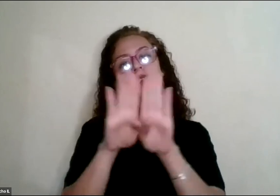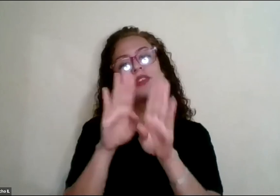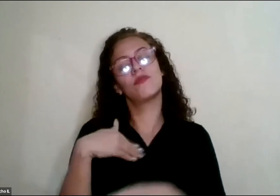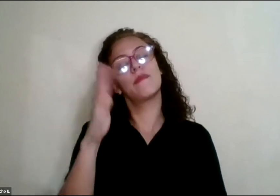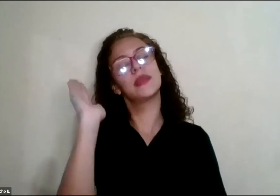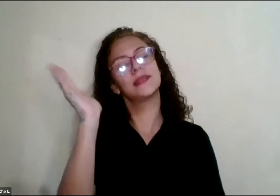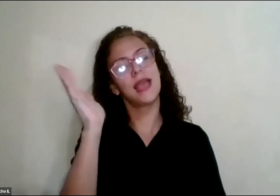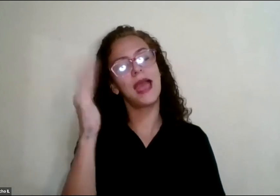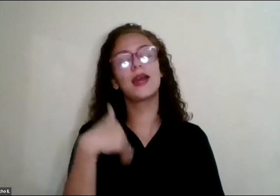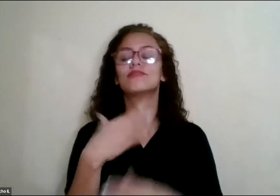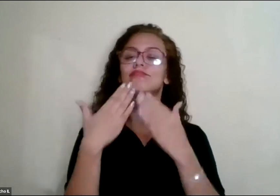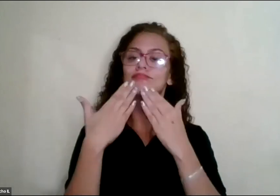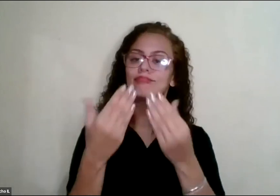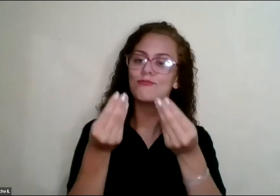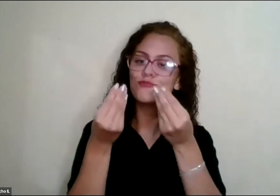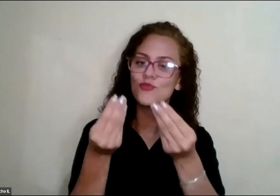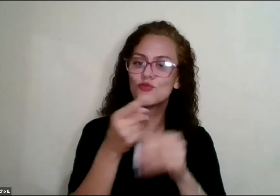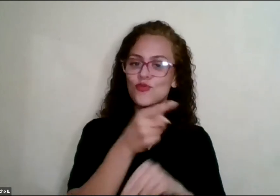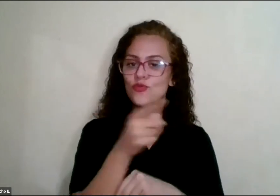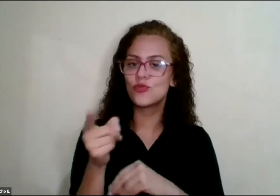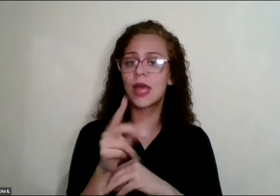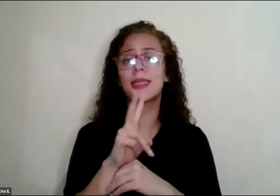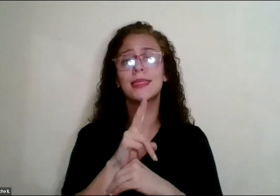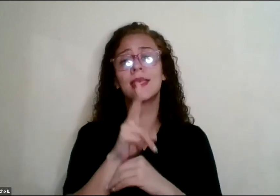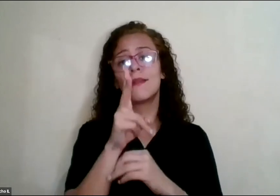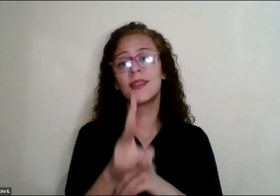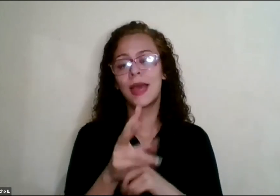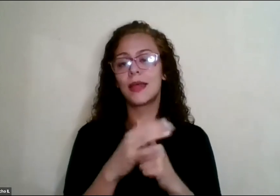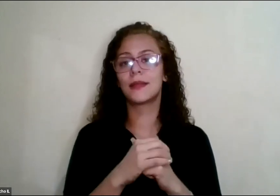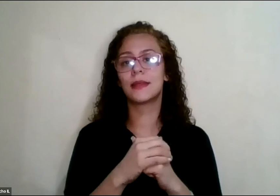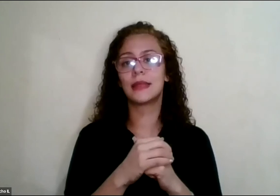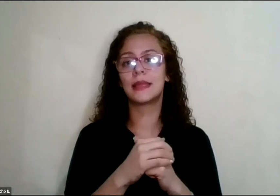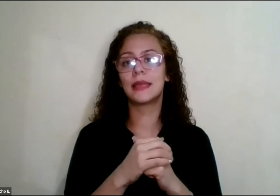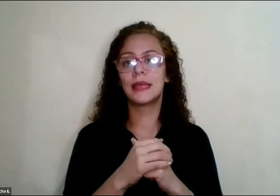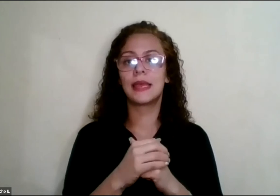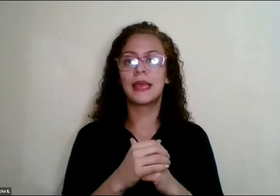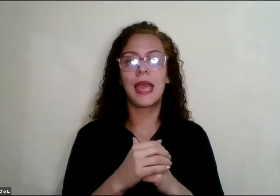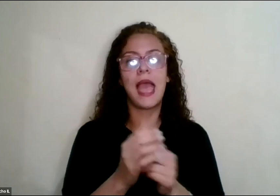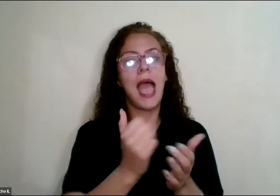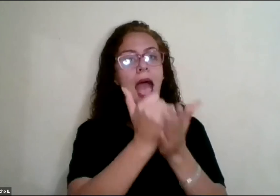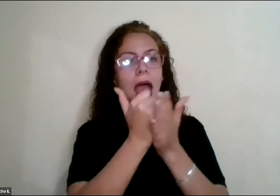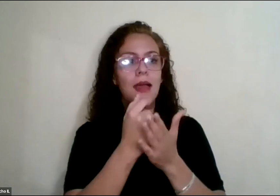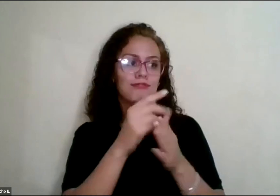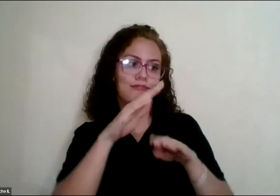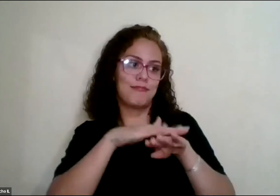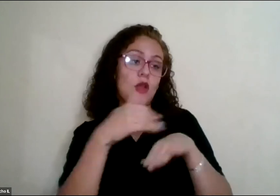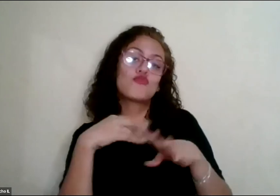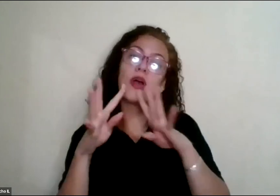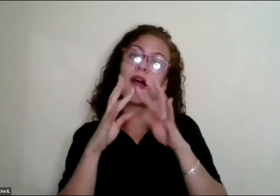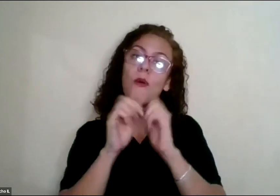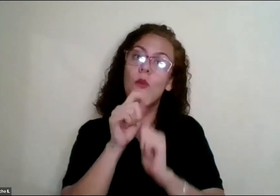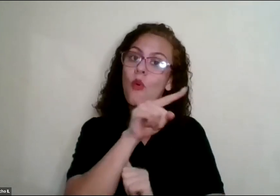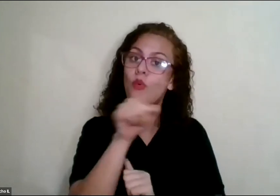Les agradezco muchísimo, de verdad, el haberme permitido conversar un ratito con